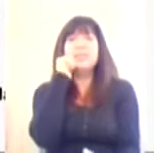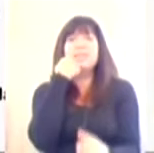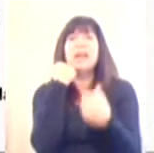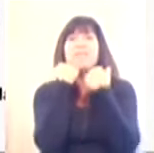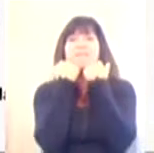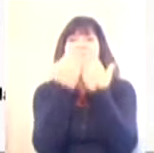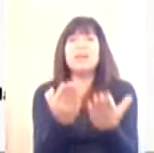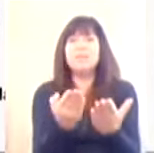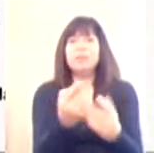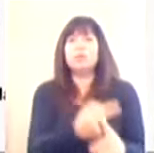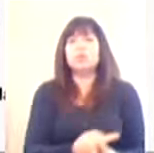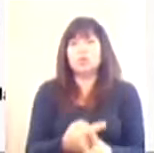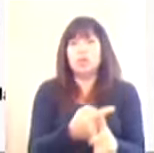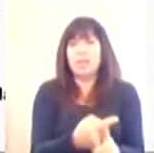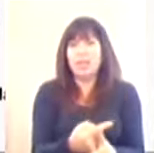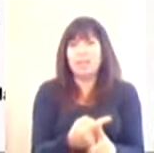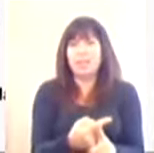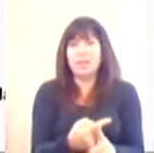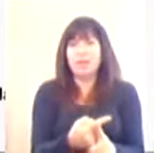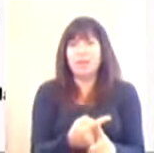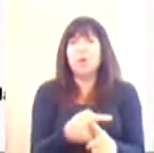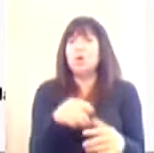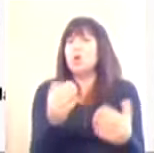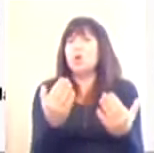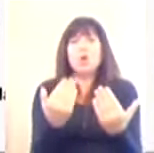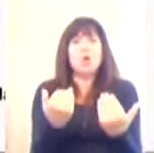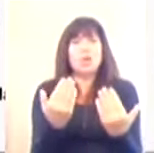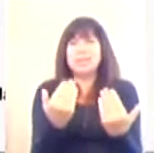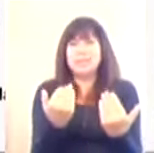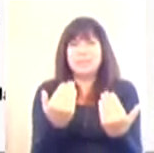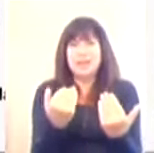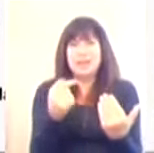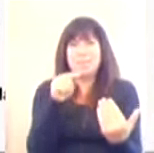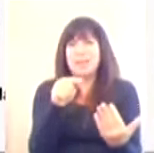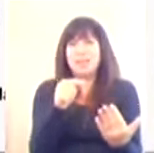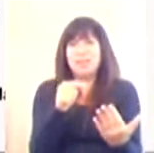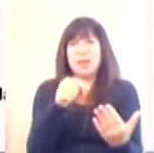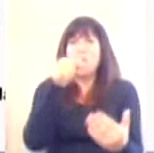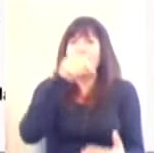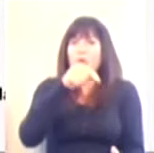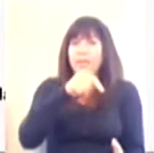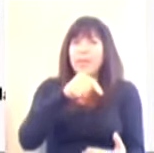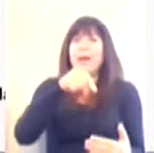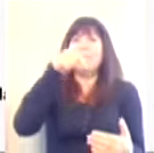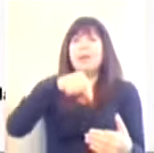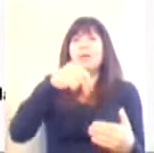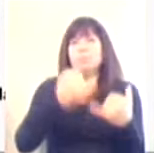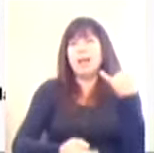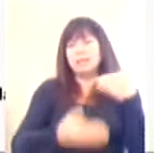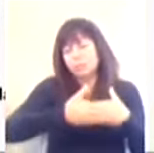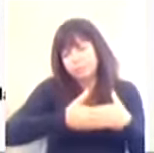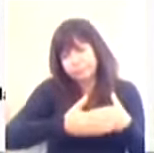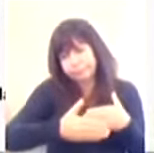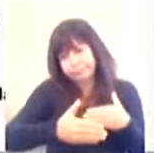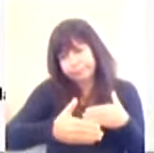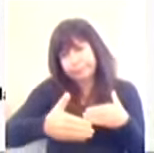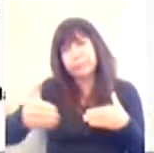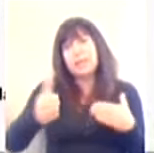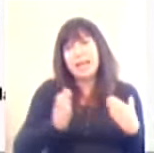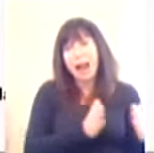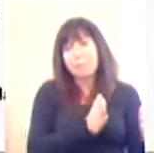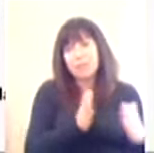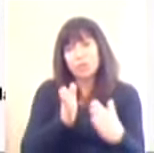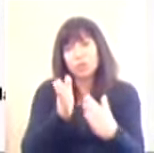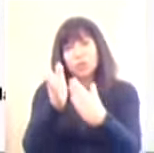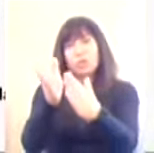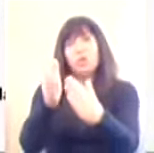sociedad. Beneficios que no necesariamente son beneficios que van a regatillarse hoy día, sino que son los beneficios en este en esta trayectoria